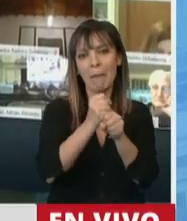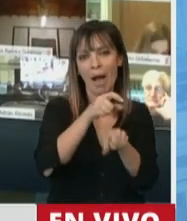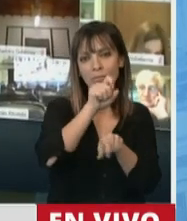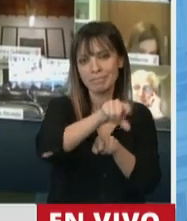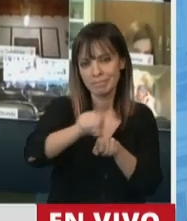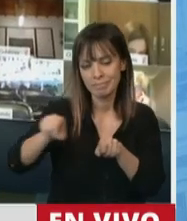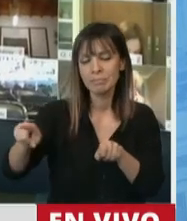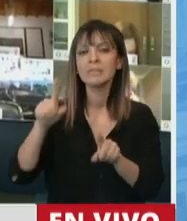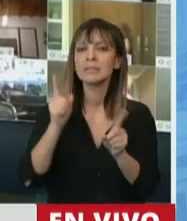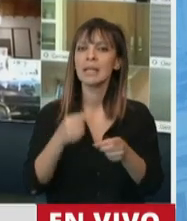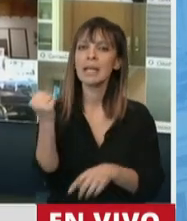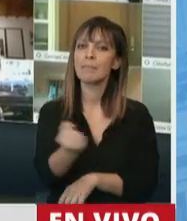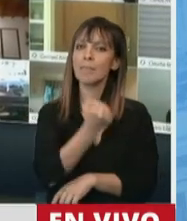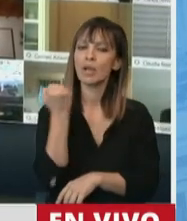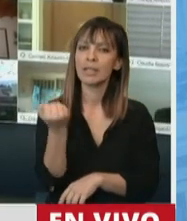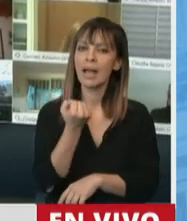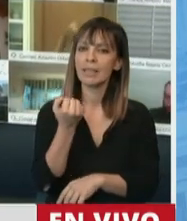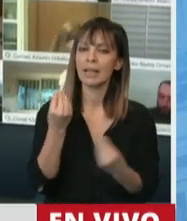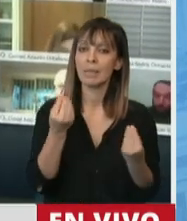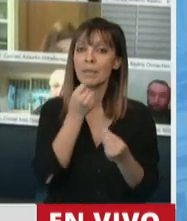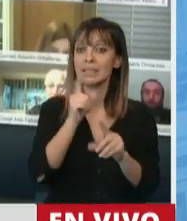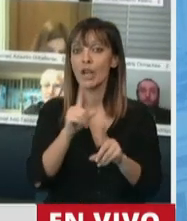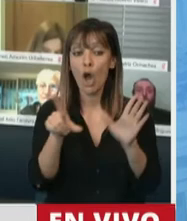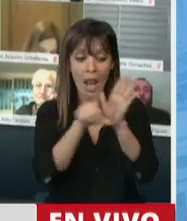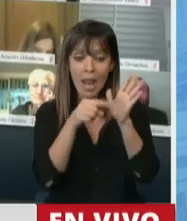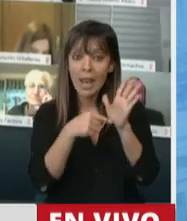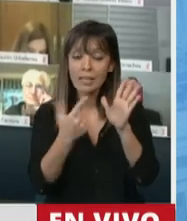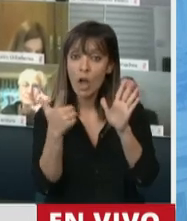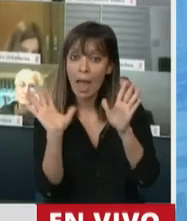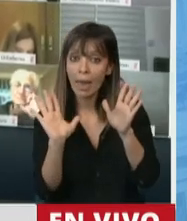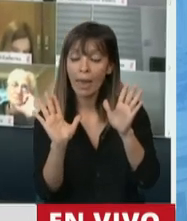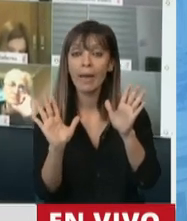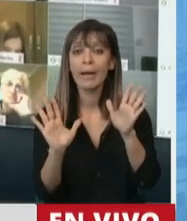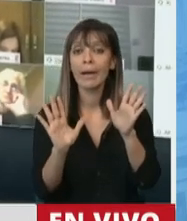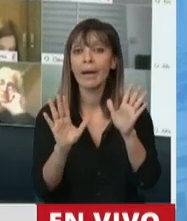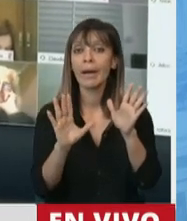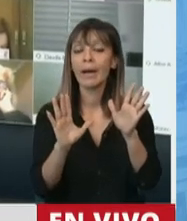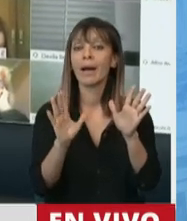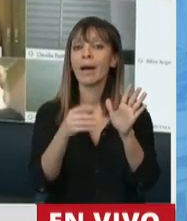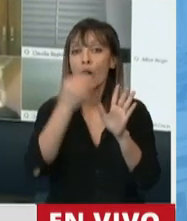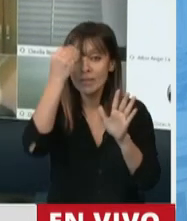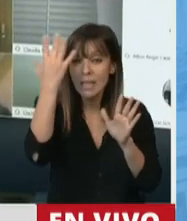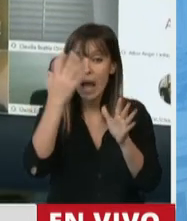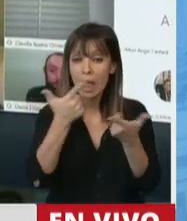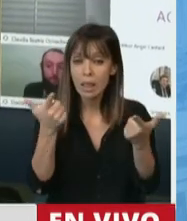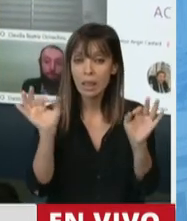muy importante, porque si no todo lo que no se legisla, como dijo la diputada Siley, todo lo que no se legisla